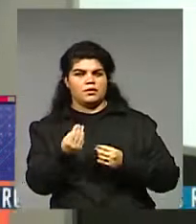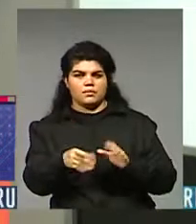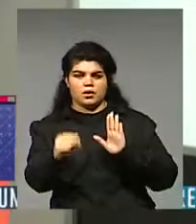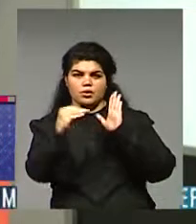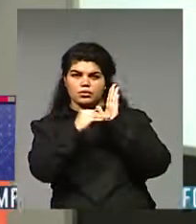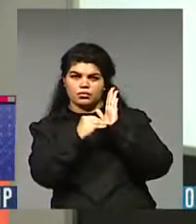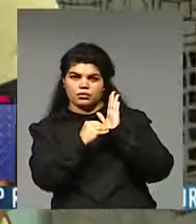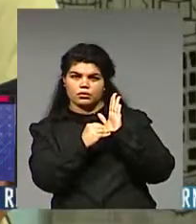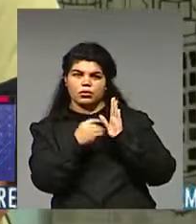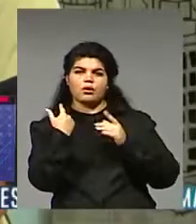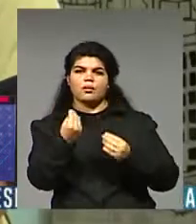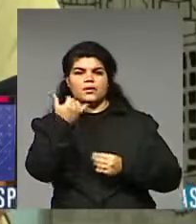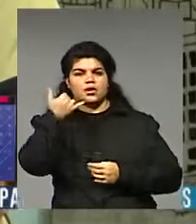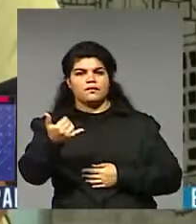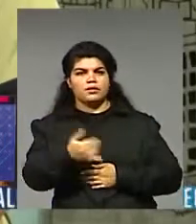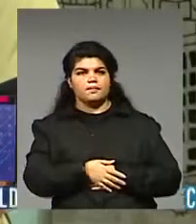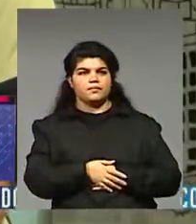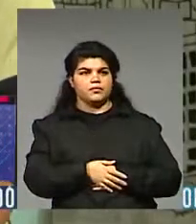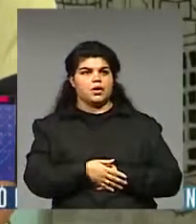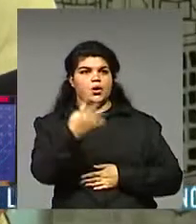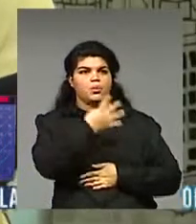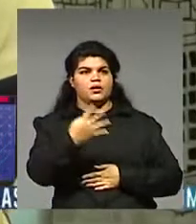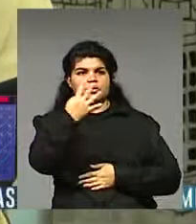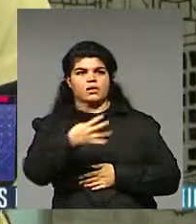de qué teléfono? Del